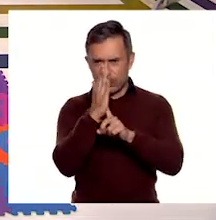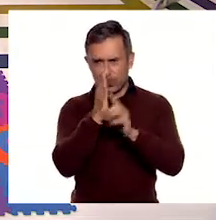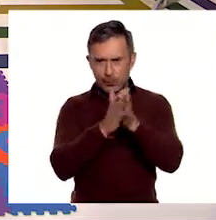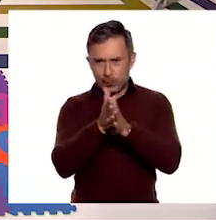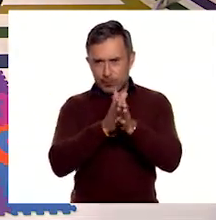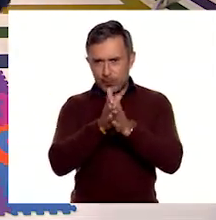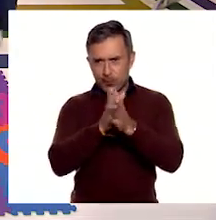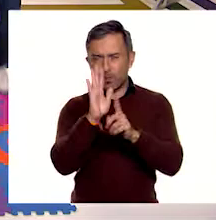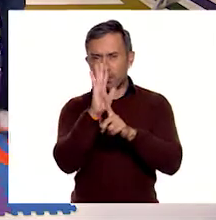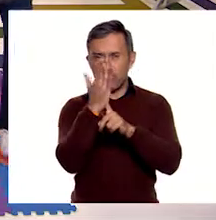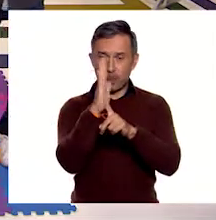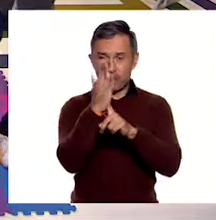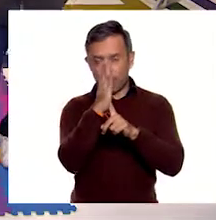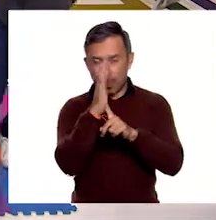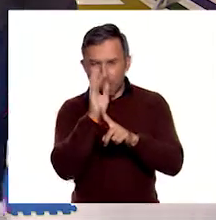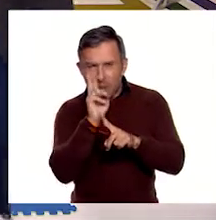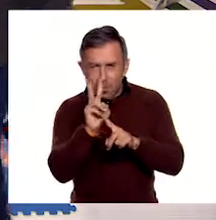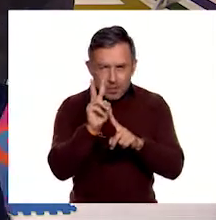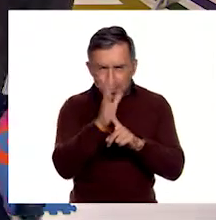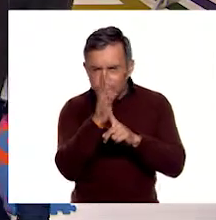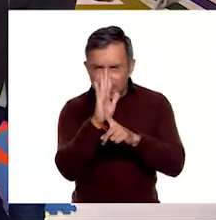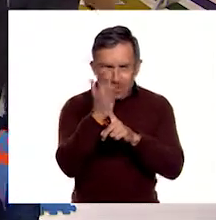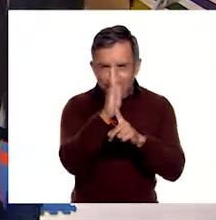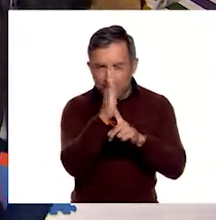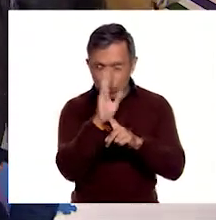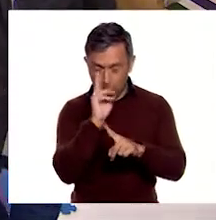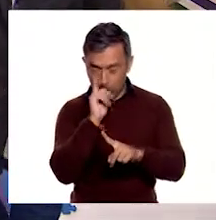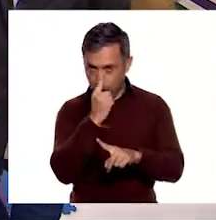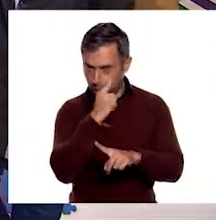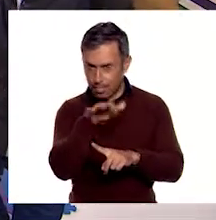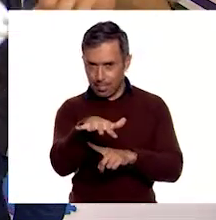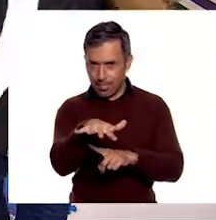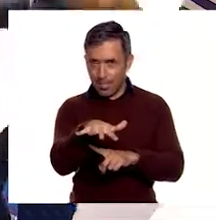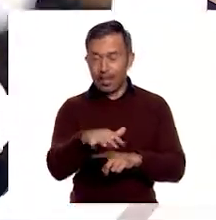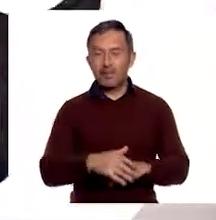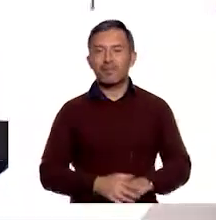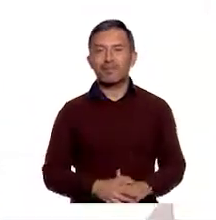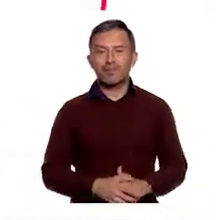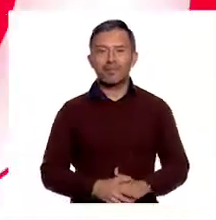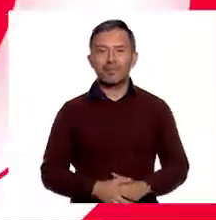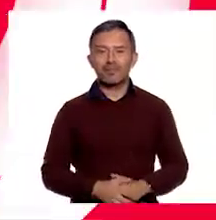lo pueden distinguir. Vamos a ver. Miren nada más qué bonito se ve. Las ilusiones ópticas.